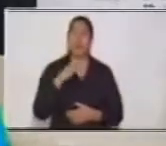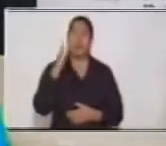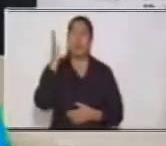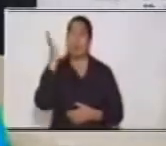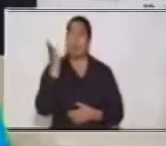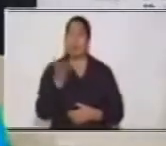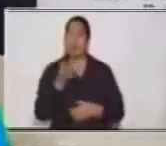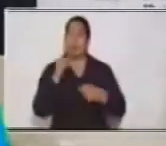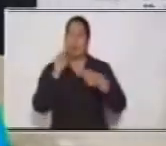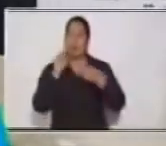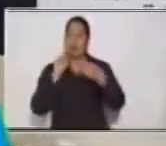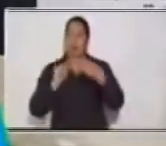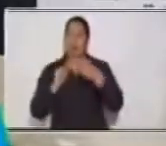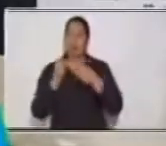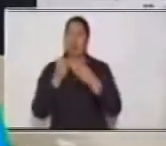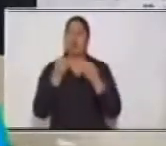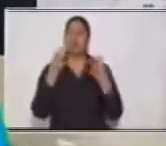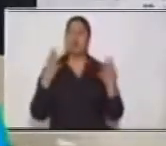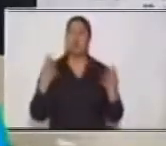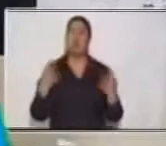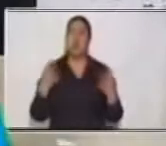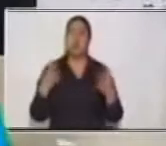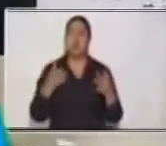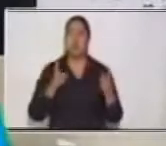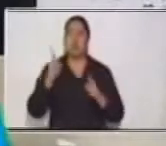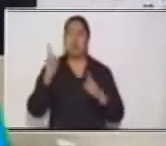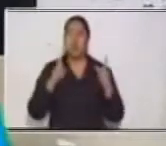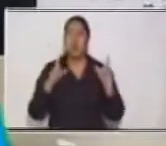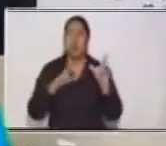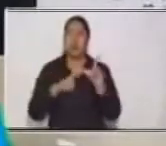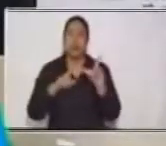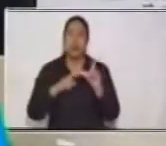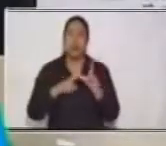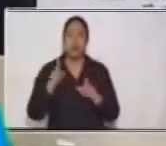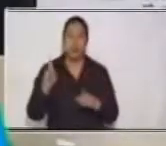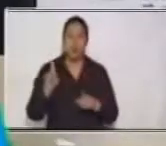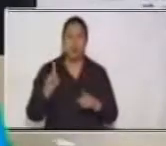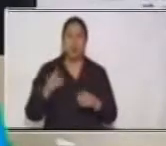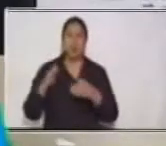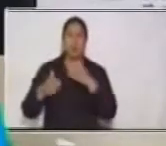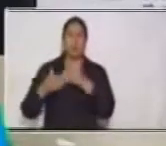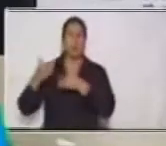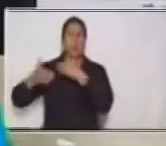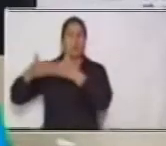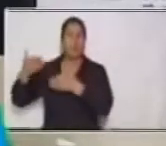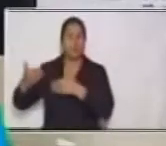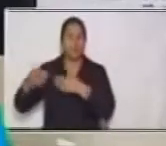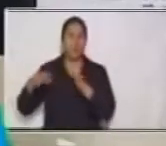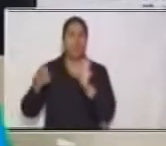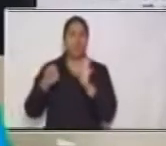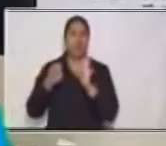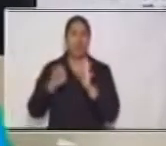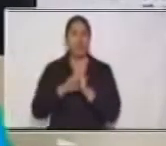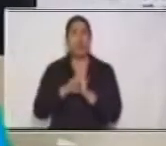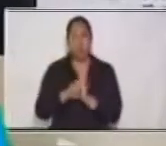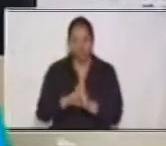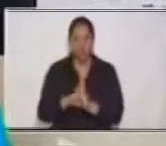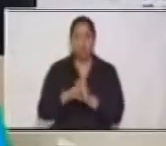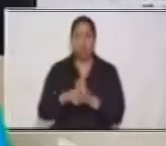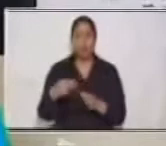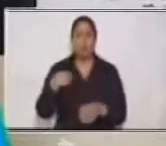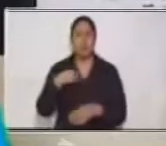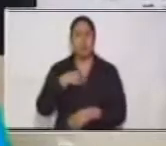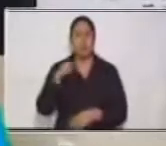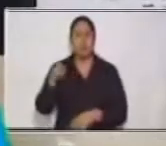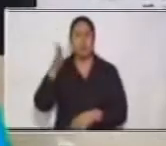número que aquí se muestra como variable, pero conforme vayamos desarrollando los ejercicios y los ejemplos vamos a ver